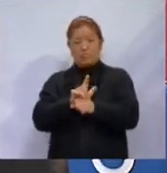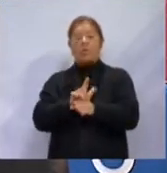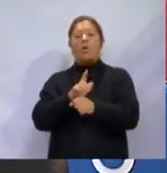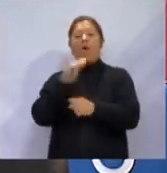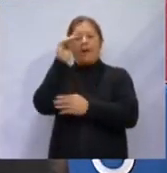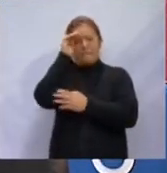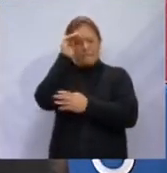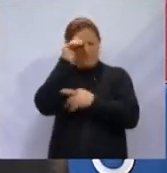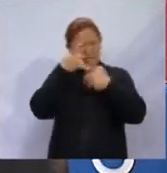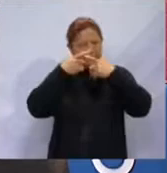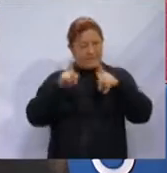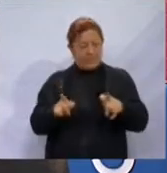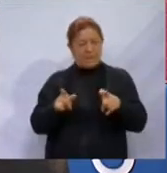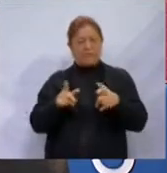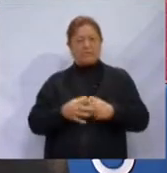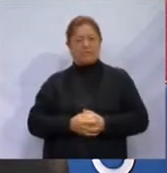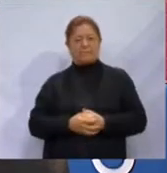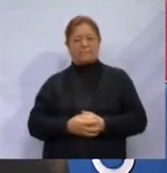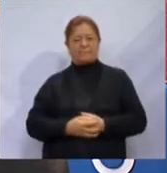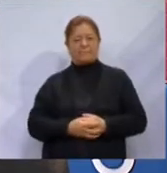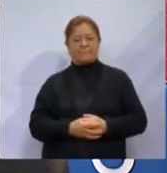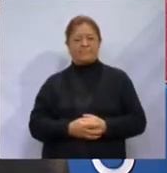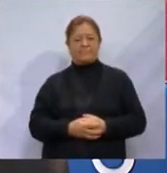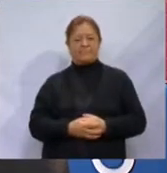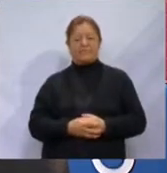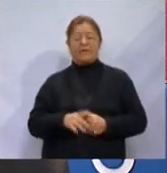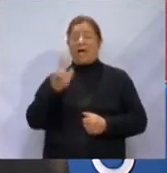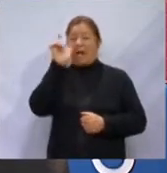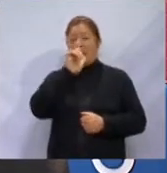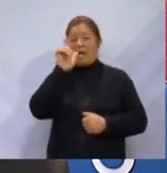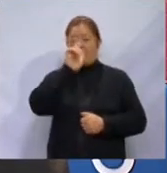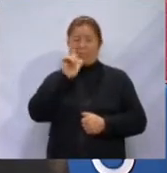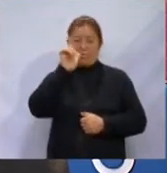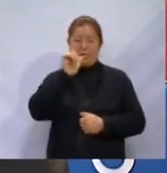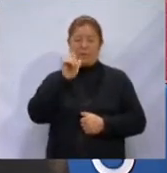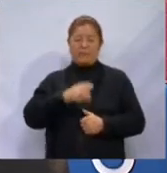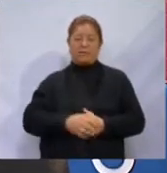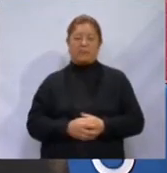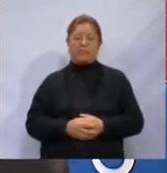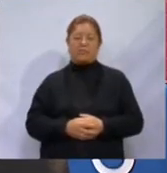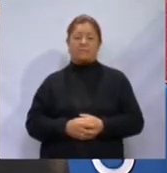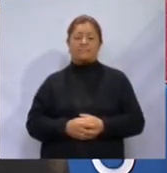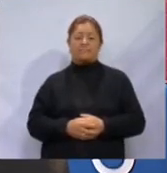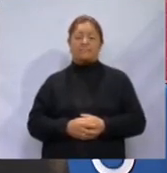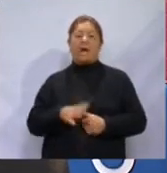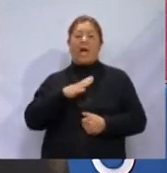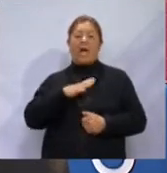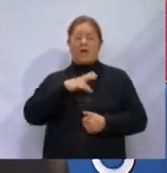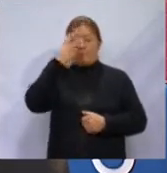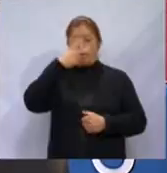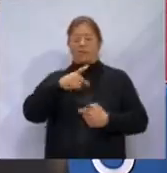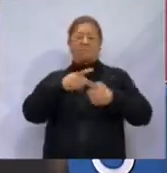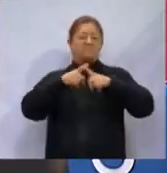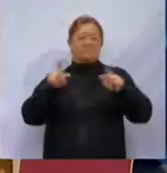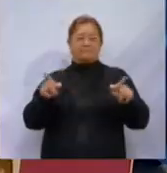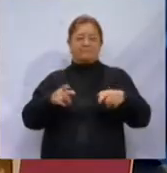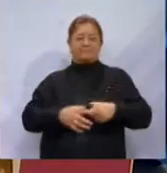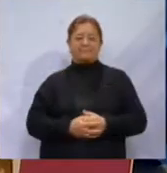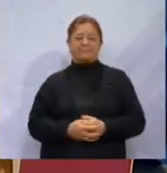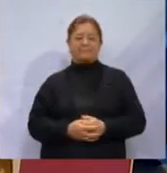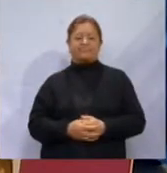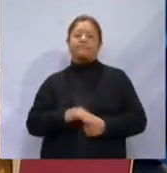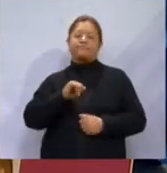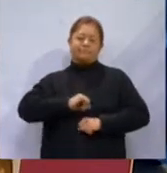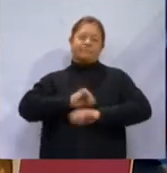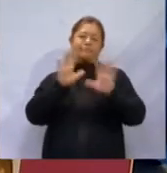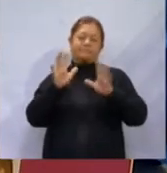de pensar, lenguaje como tal. Entonces, tenemos un México muy diverso. Por supuesto,